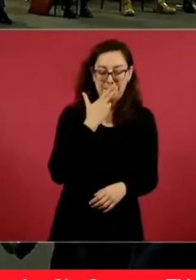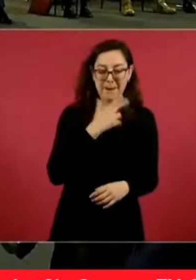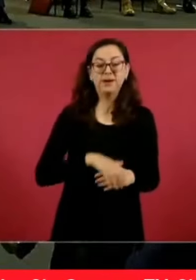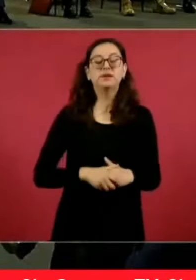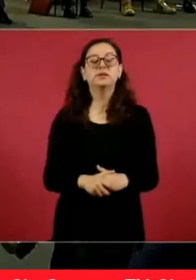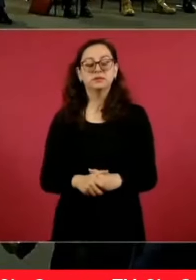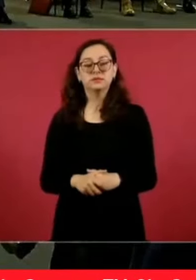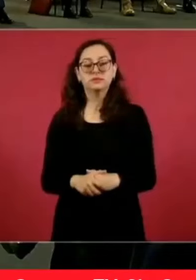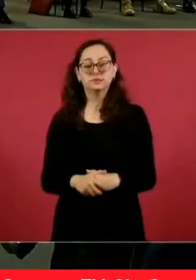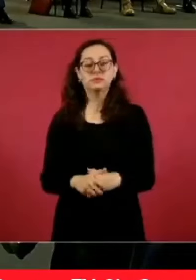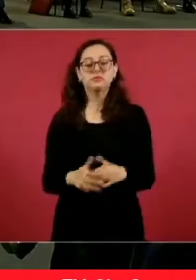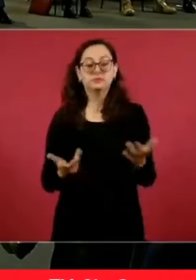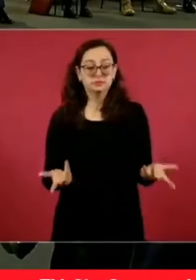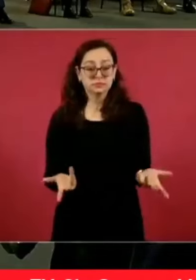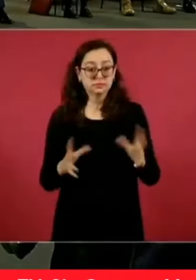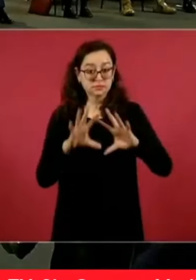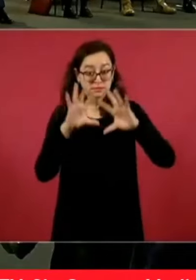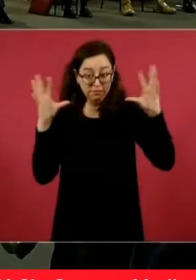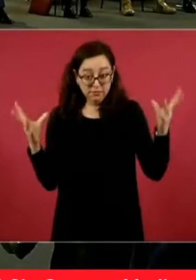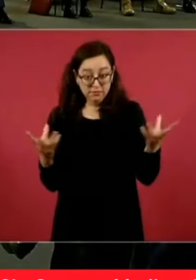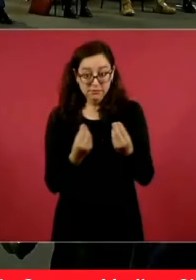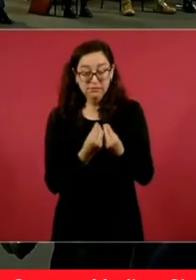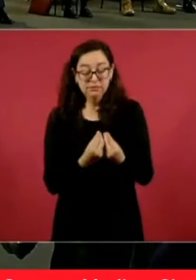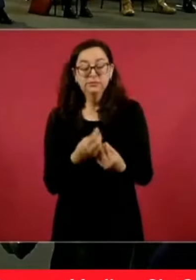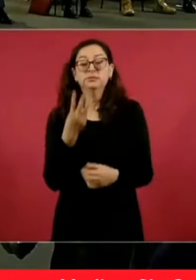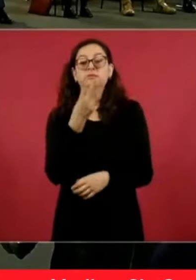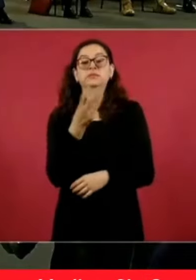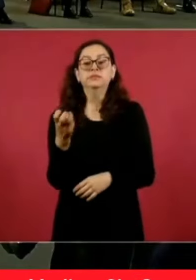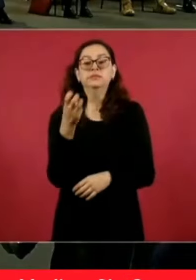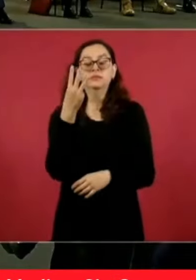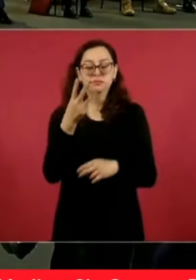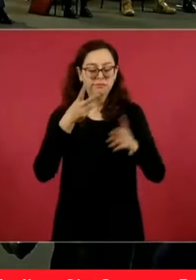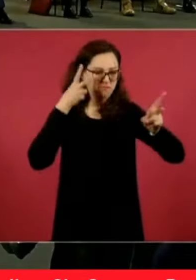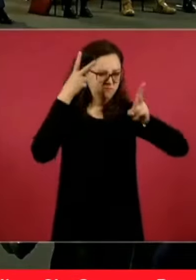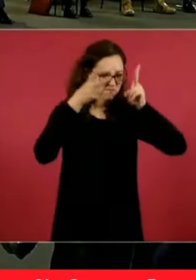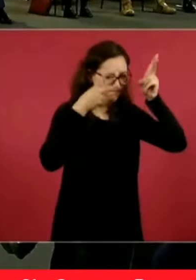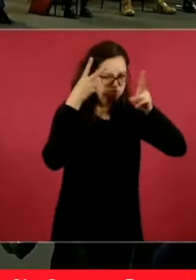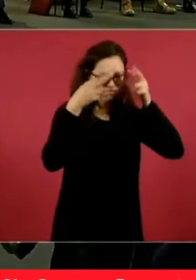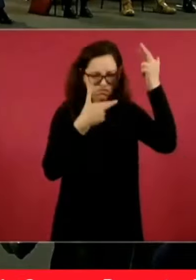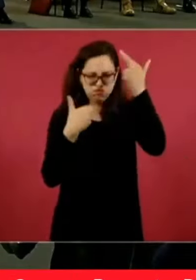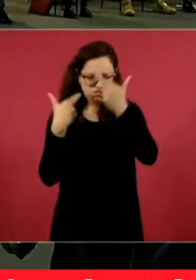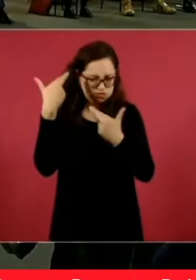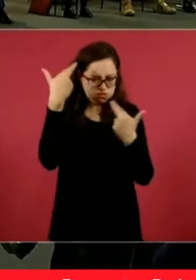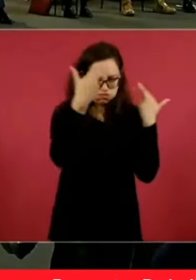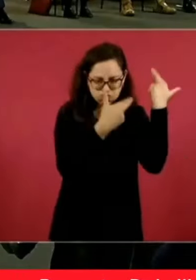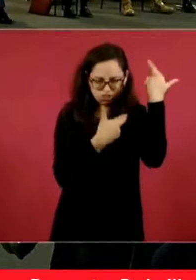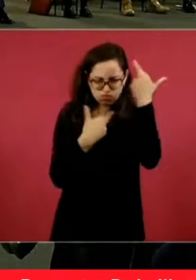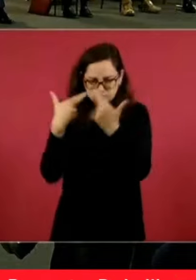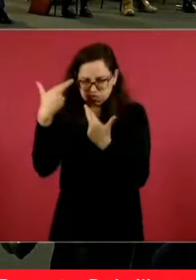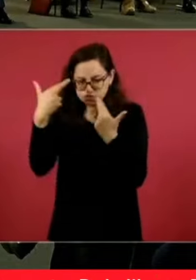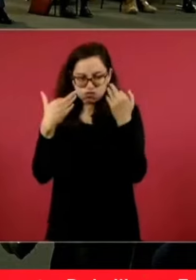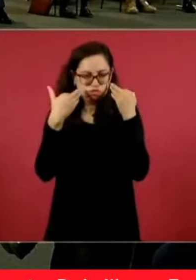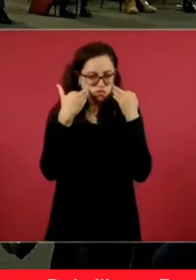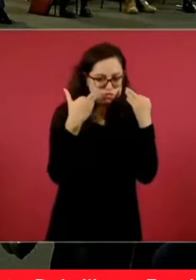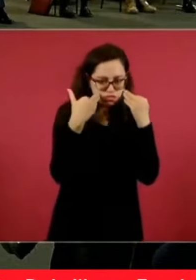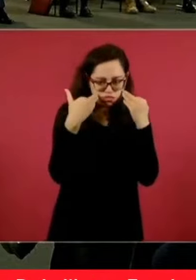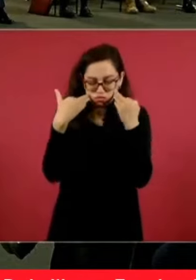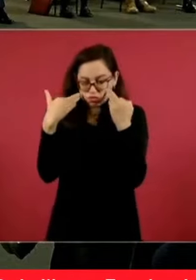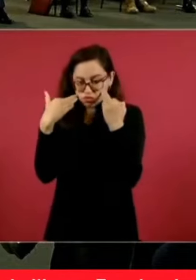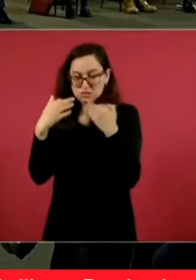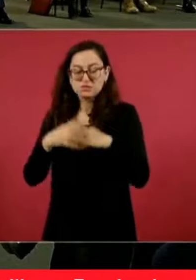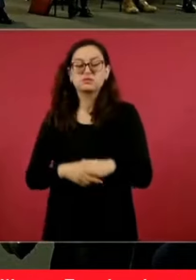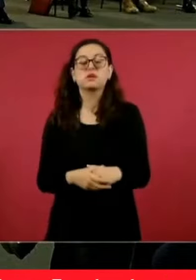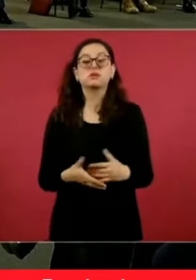y bueno de ese de ese total realizamos 303 visitas de verificación y o constatación